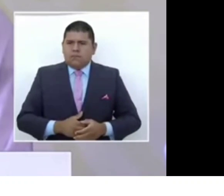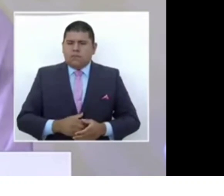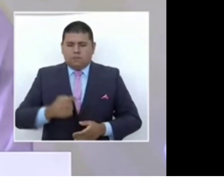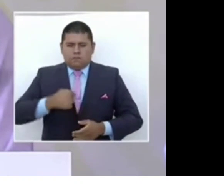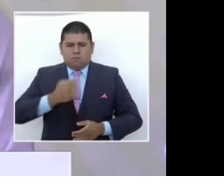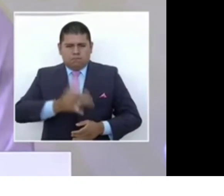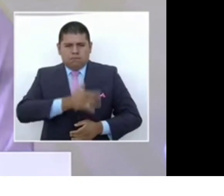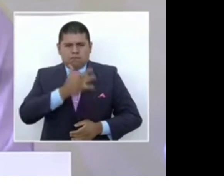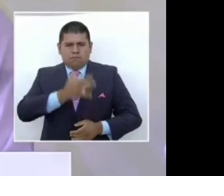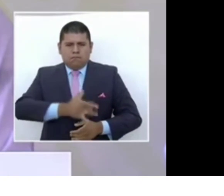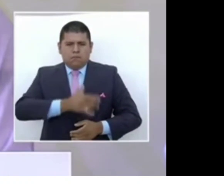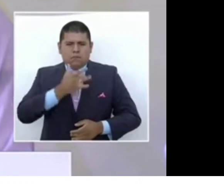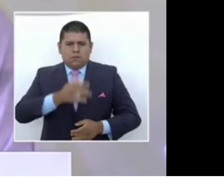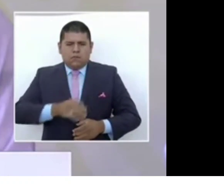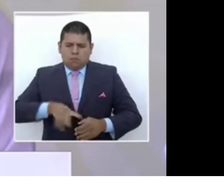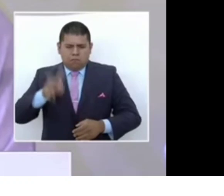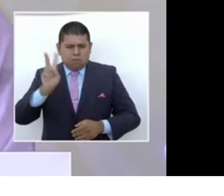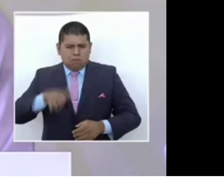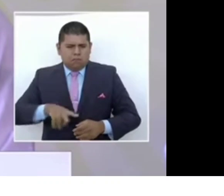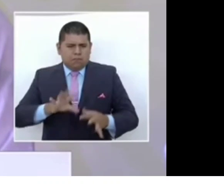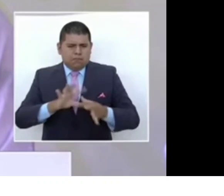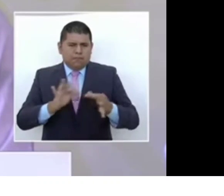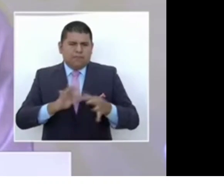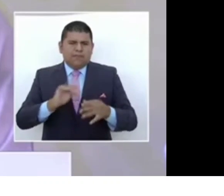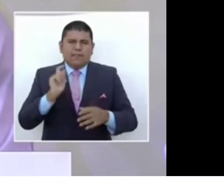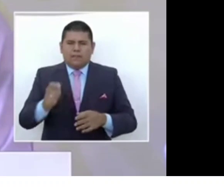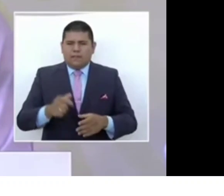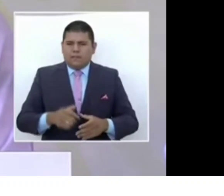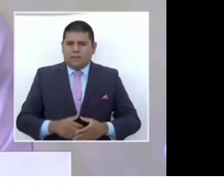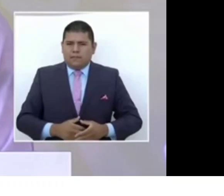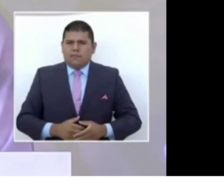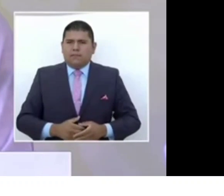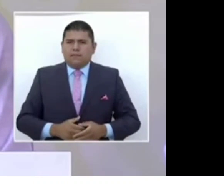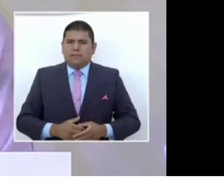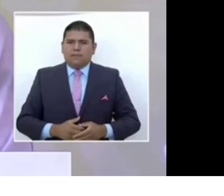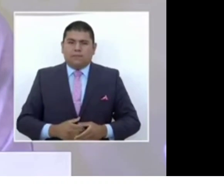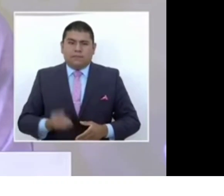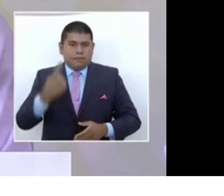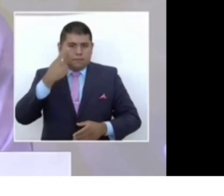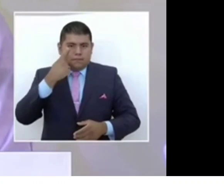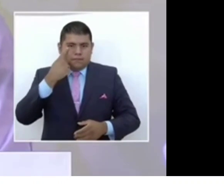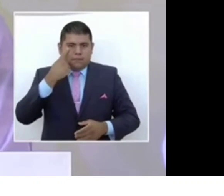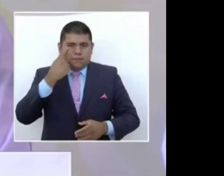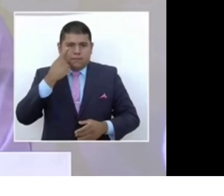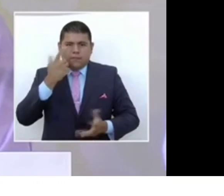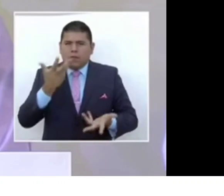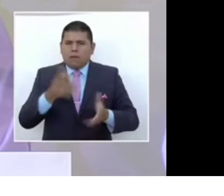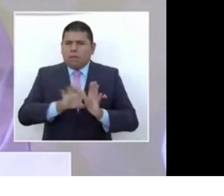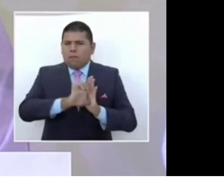decir con seguridad que a más del